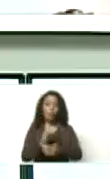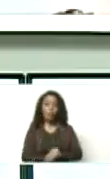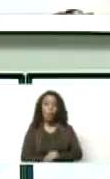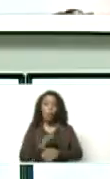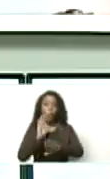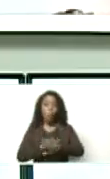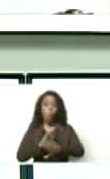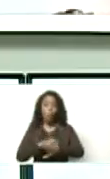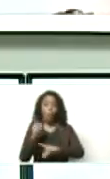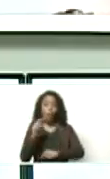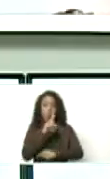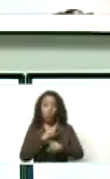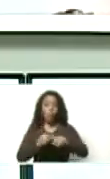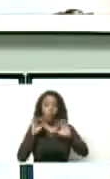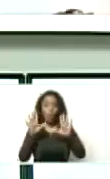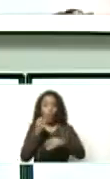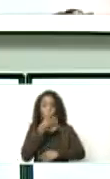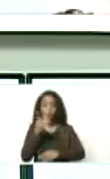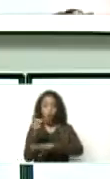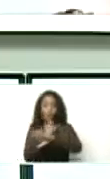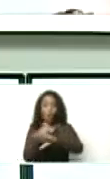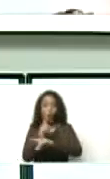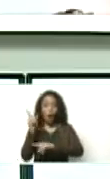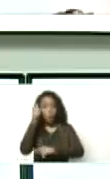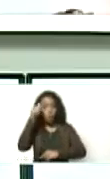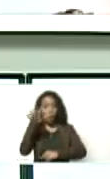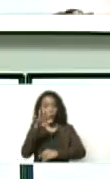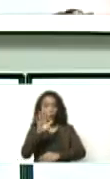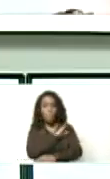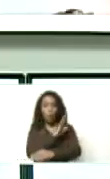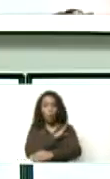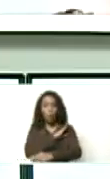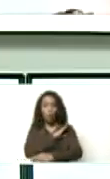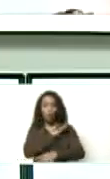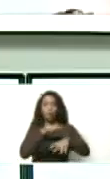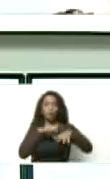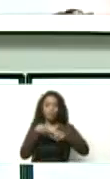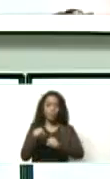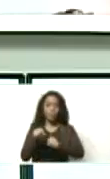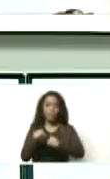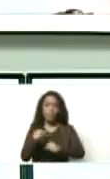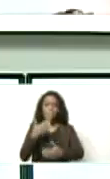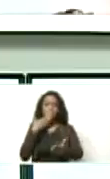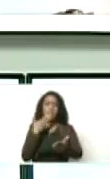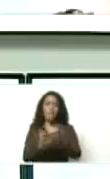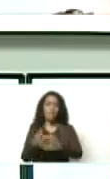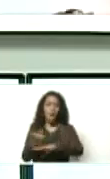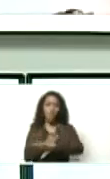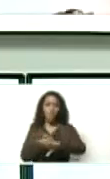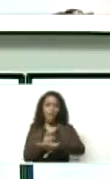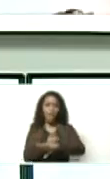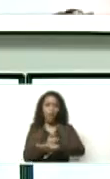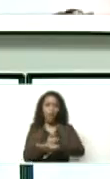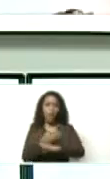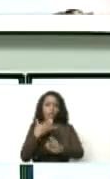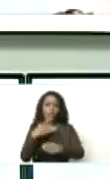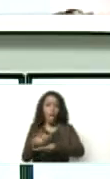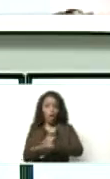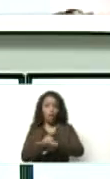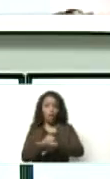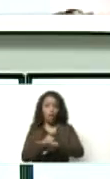porque el 1x10 del buen gobierno es el pueblo empoderado exigiéndole a su gobierno y el